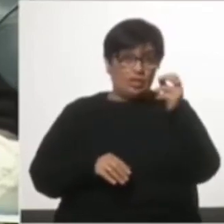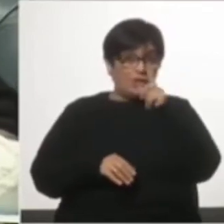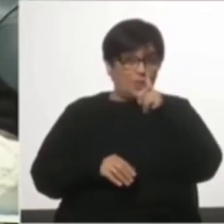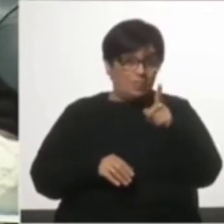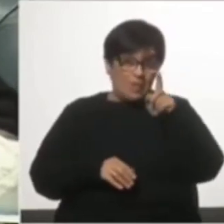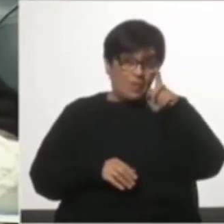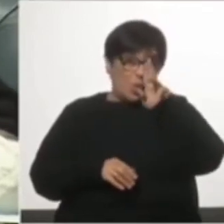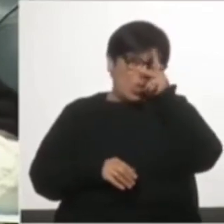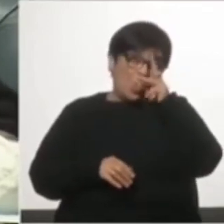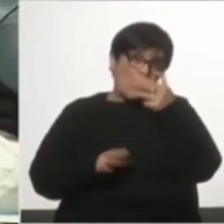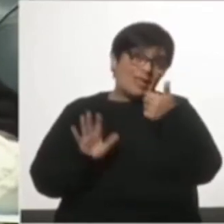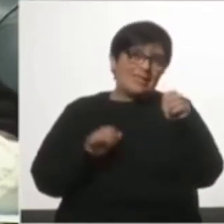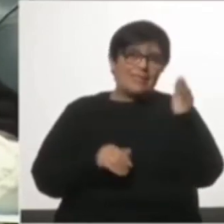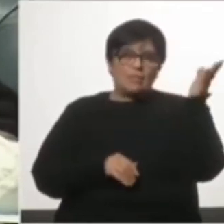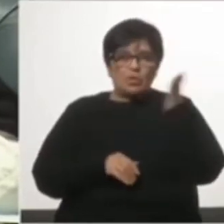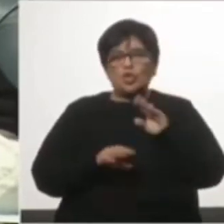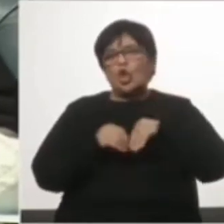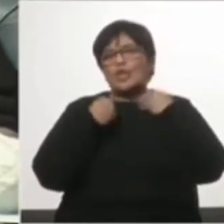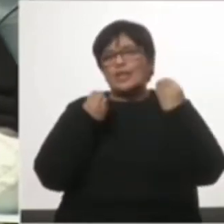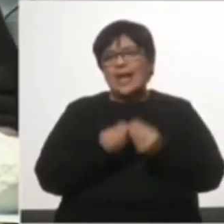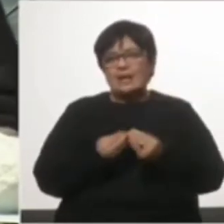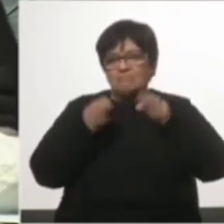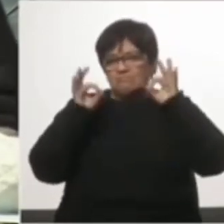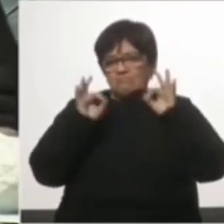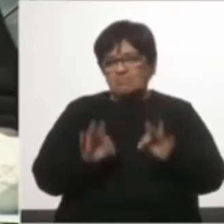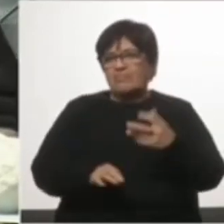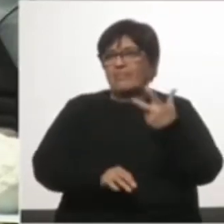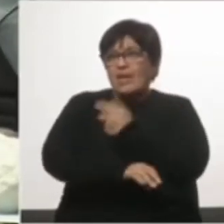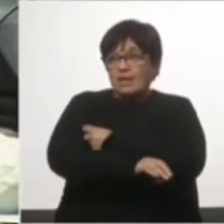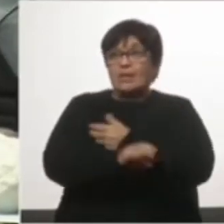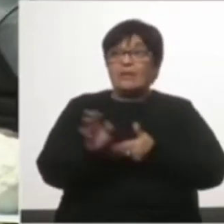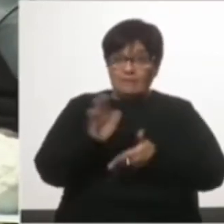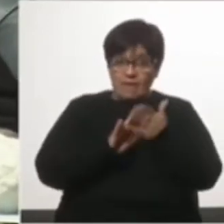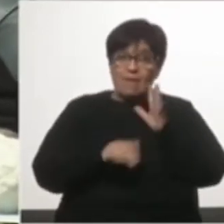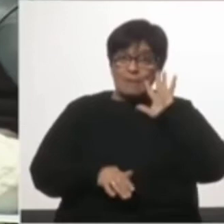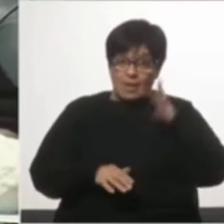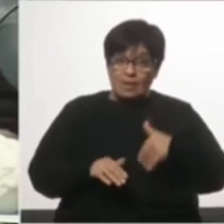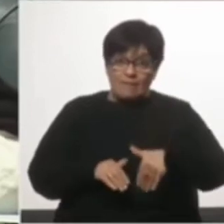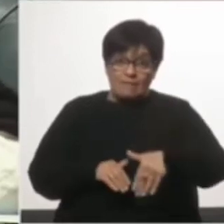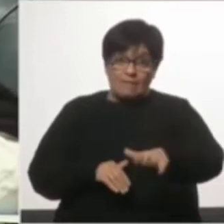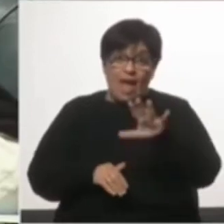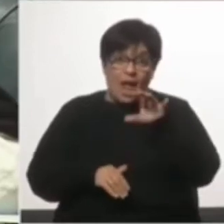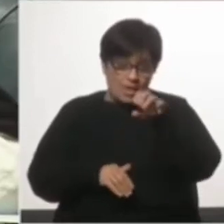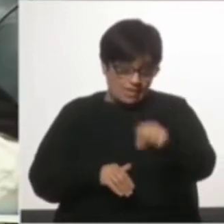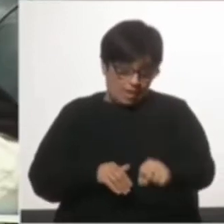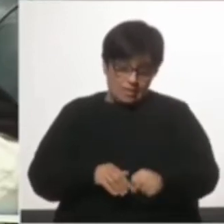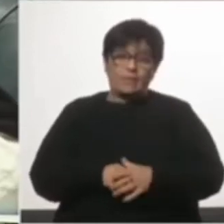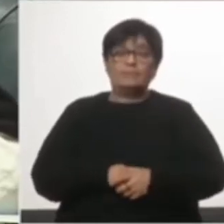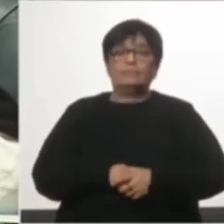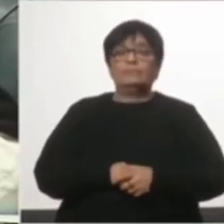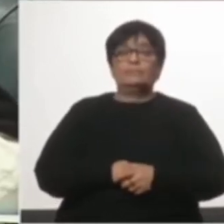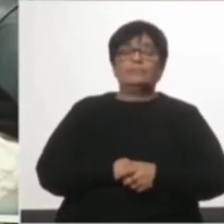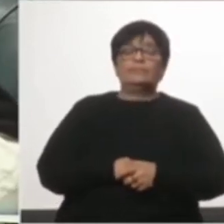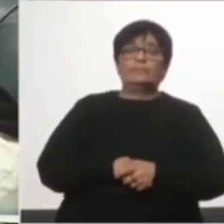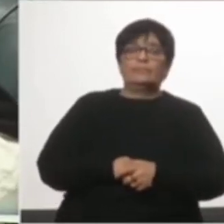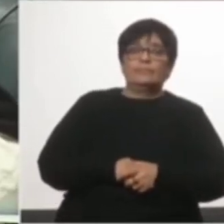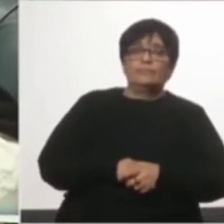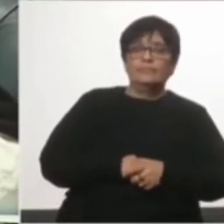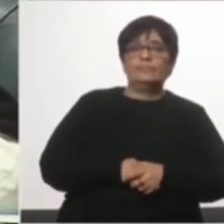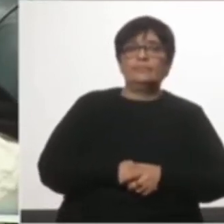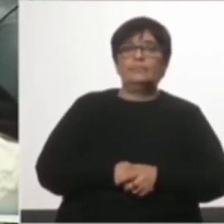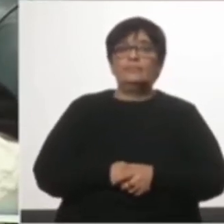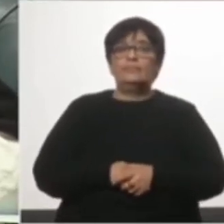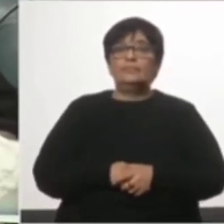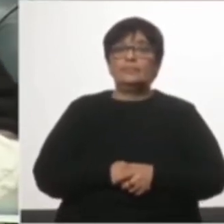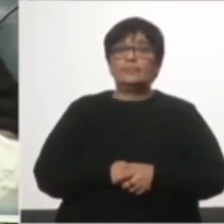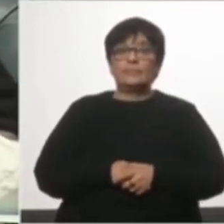uruguayos, 60% totalmente vacunados, que parece que efectivamente vamos a llegar a esa cifra.